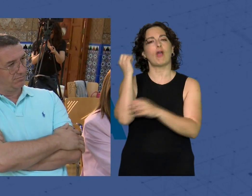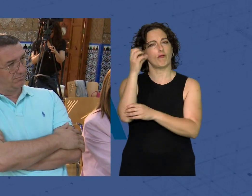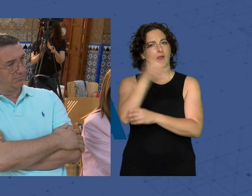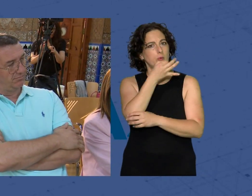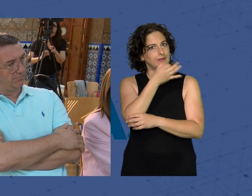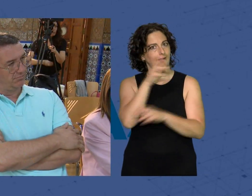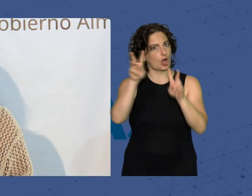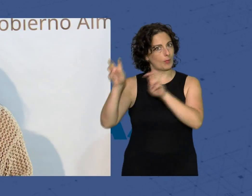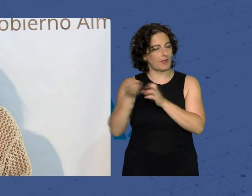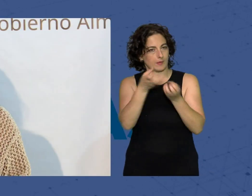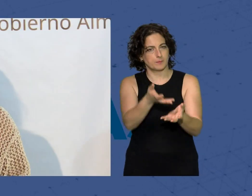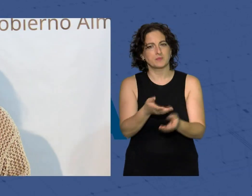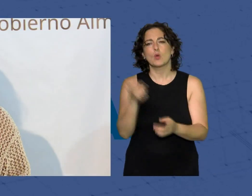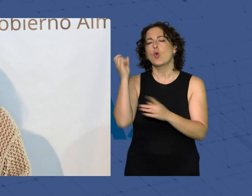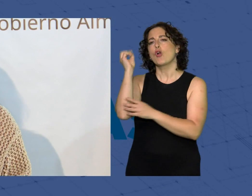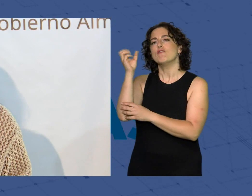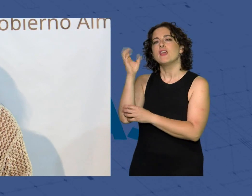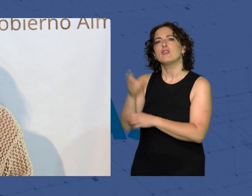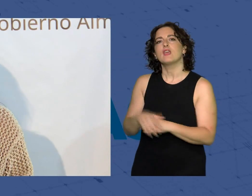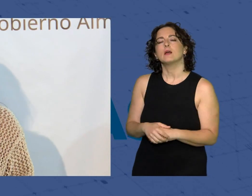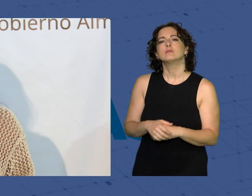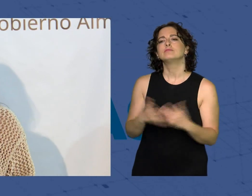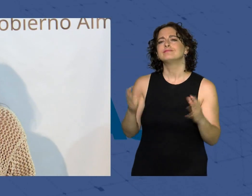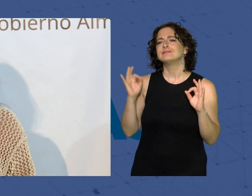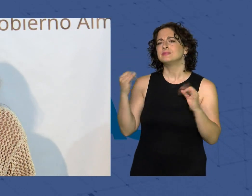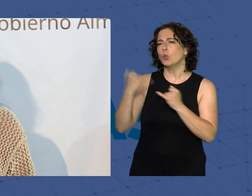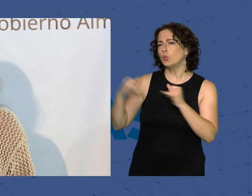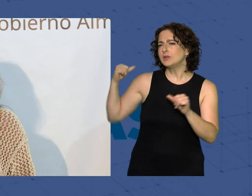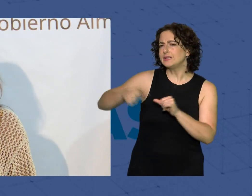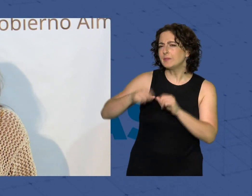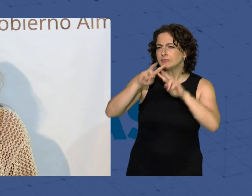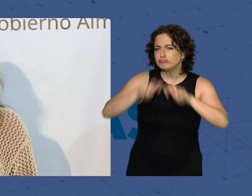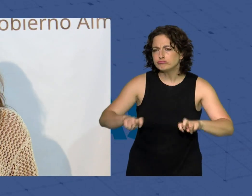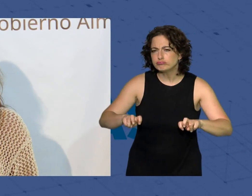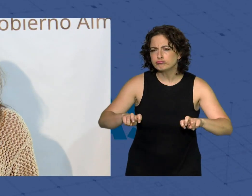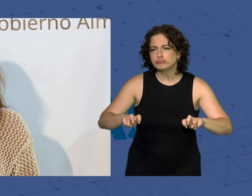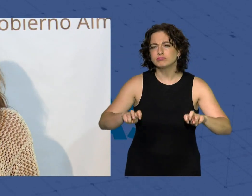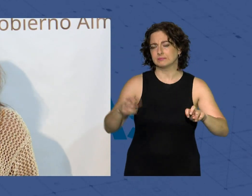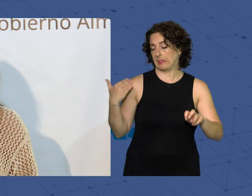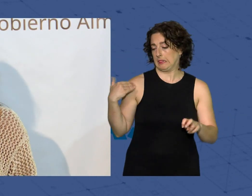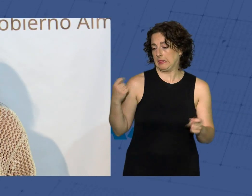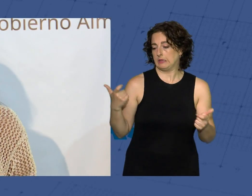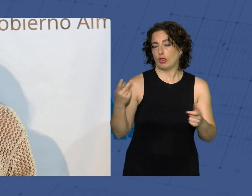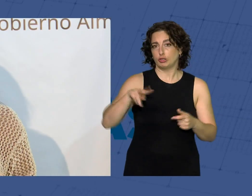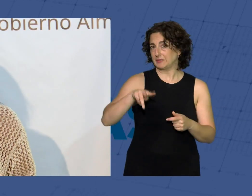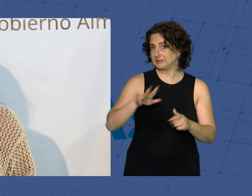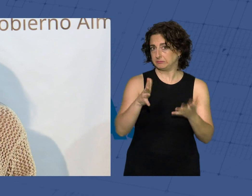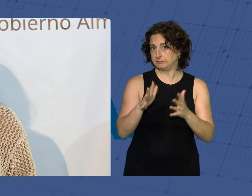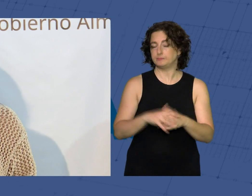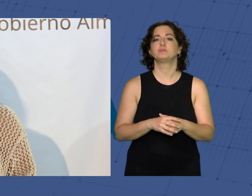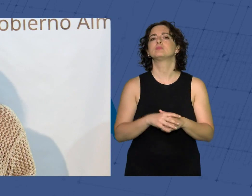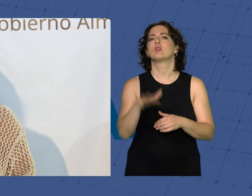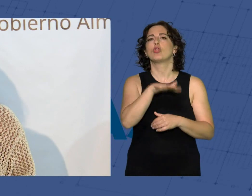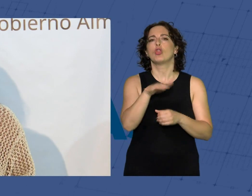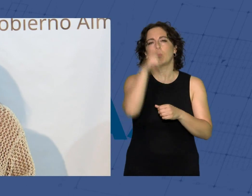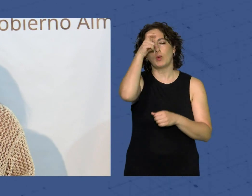novedades. Tendremos una conferencia con las últimas investigaciones que han desarrollado hace un par de meses en el